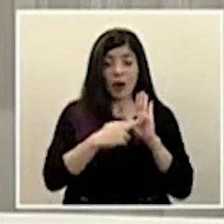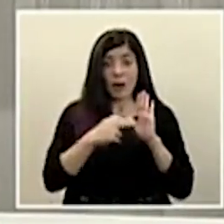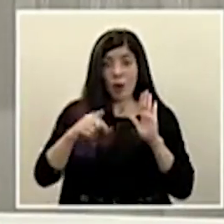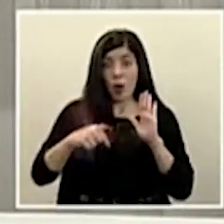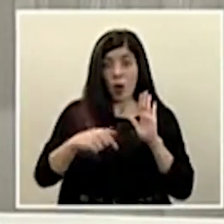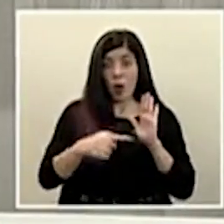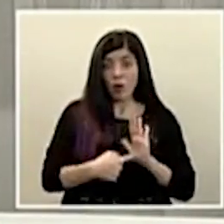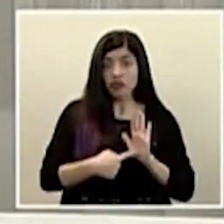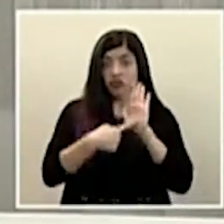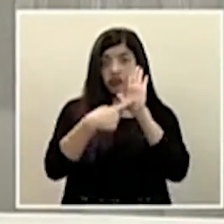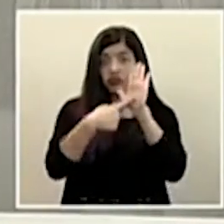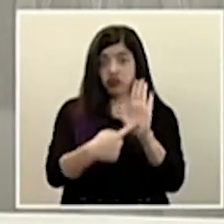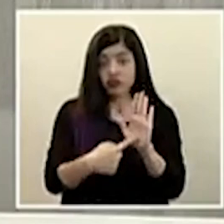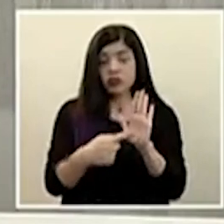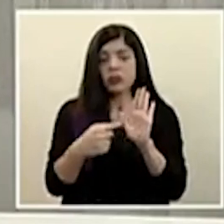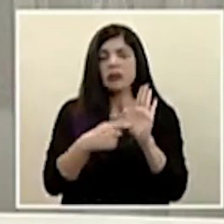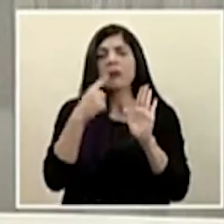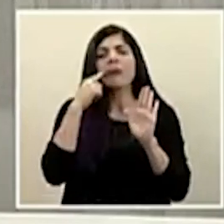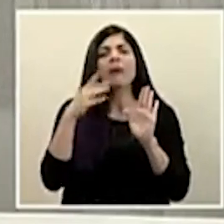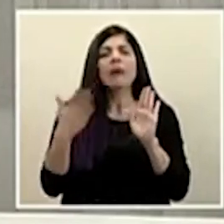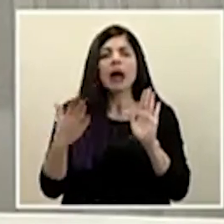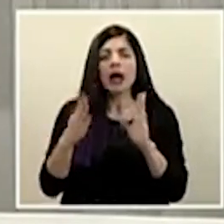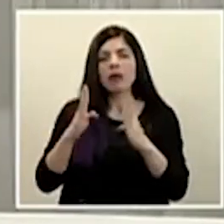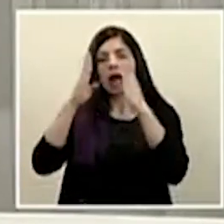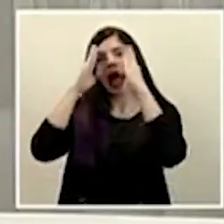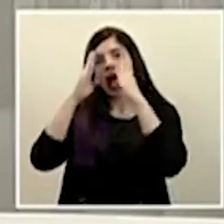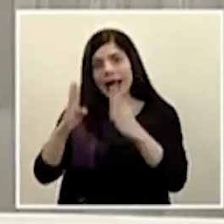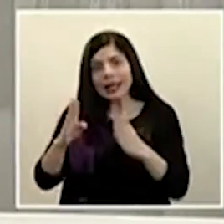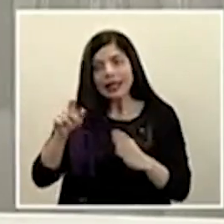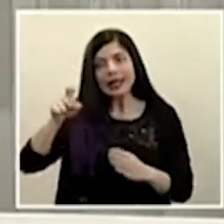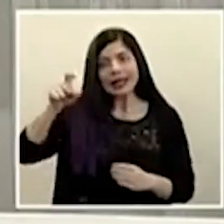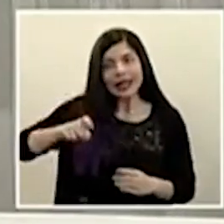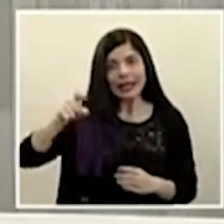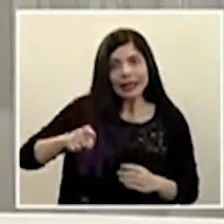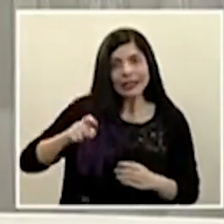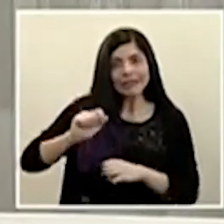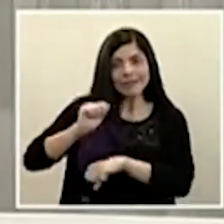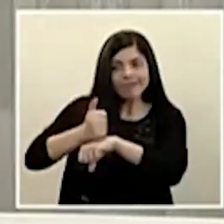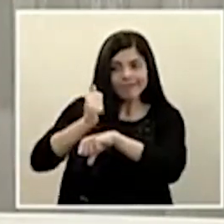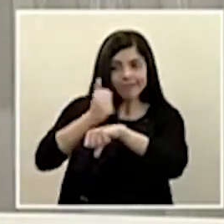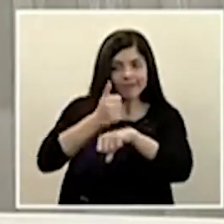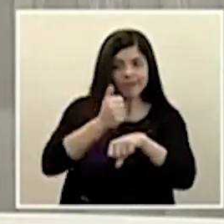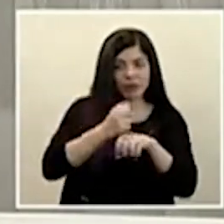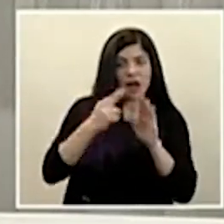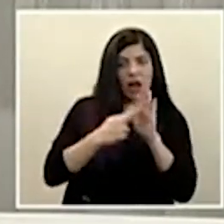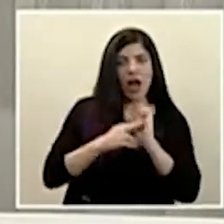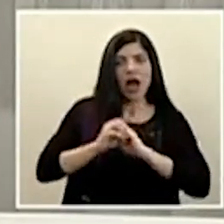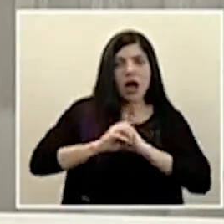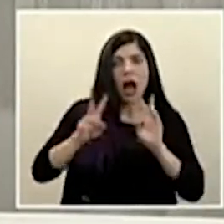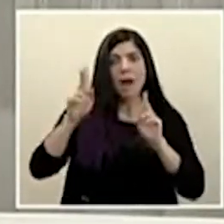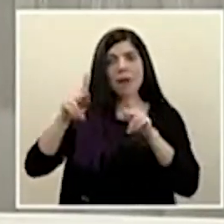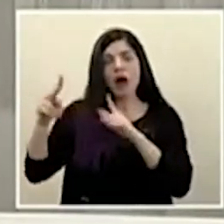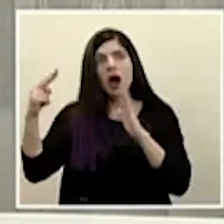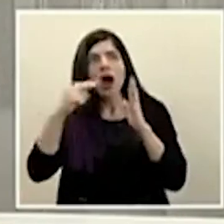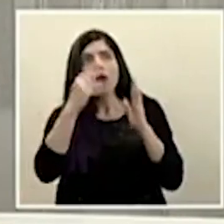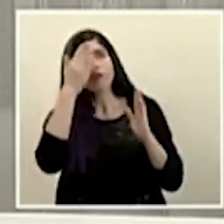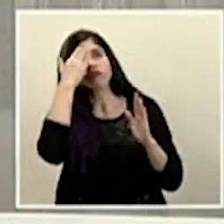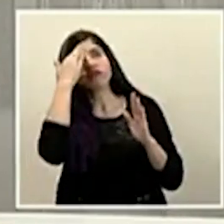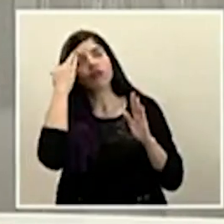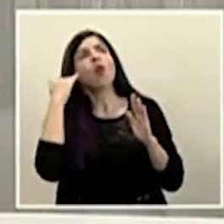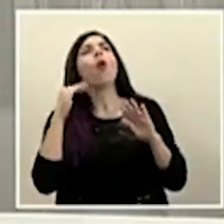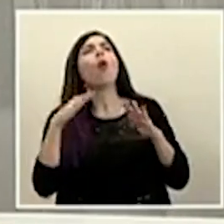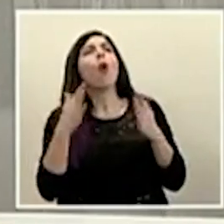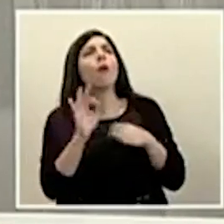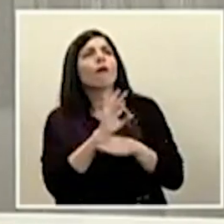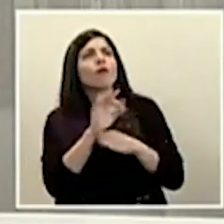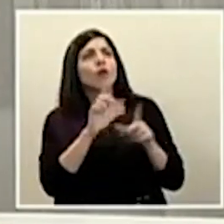la tarde de hoy, atendemos no solo la necesidad de tener reglas claras de cara a la ciudadanía en términos de la creación del bono